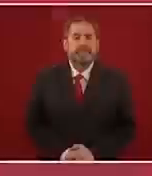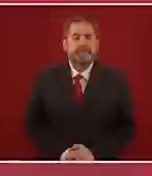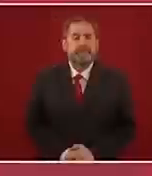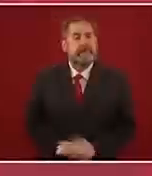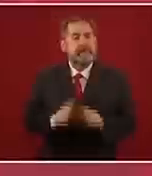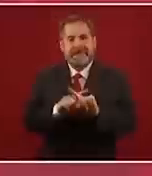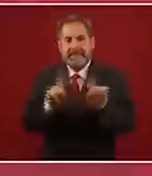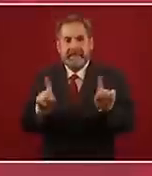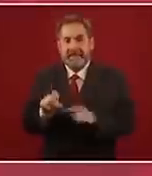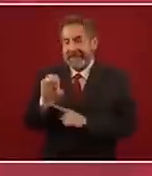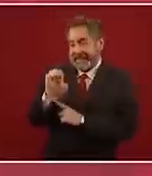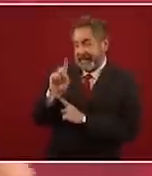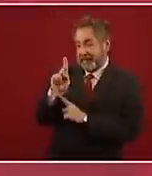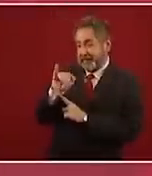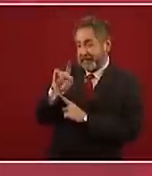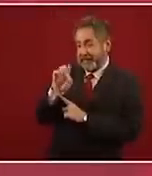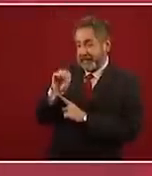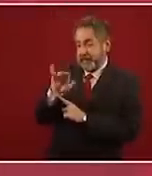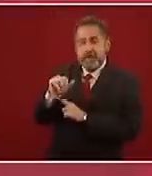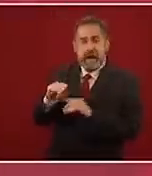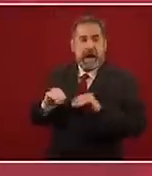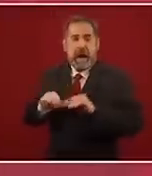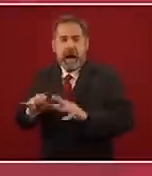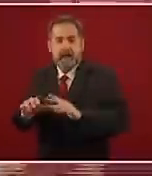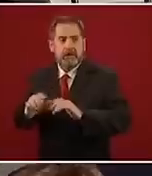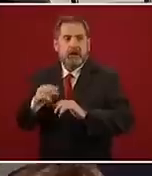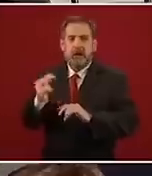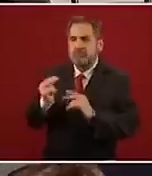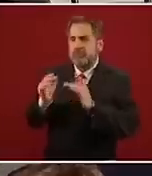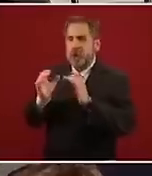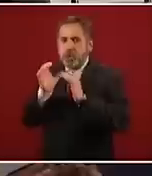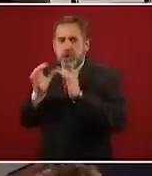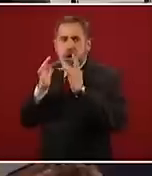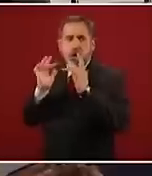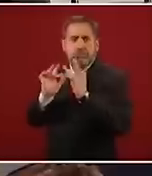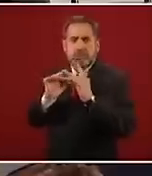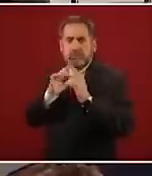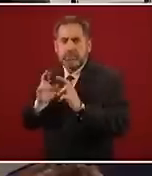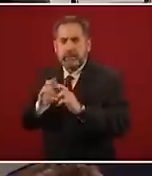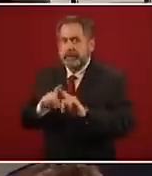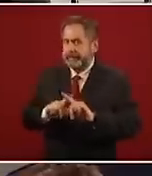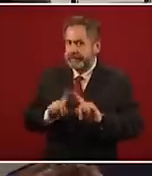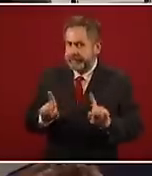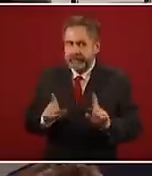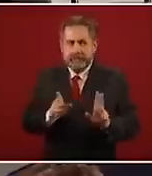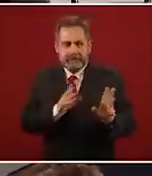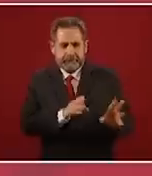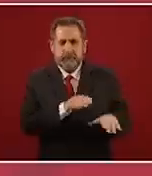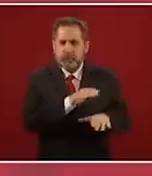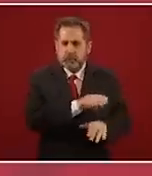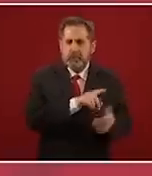epidemia requiere agilidad en la comunicación y requiere otro tipo de tiempos y decisiones.